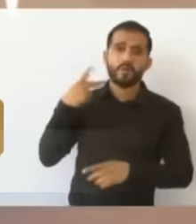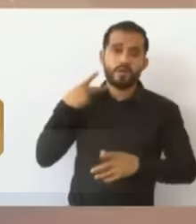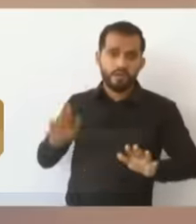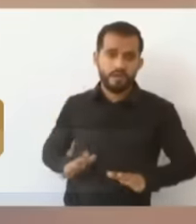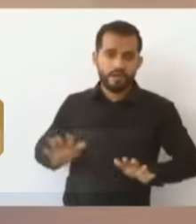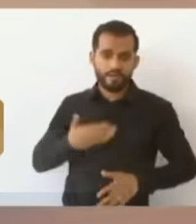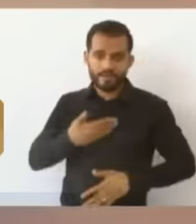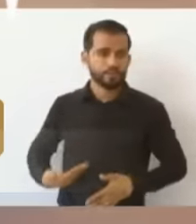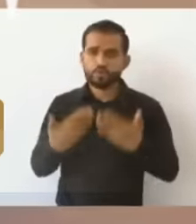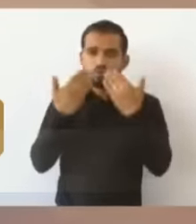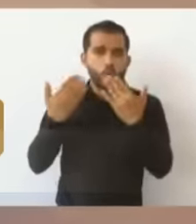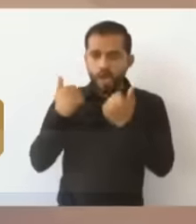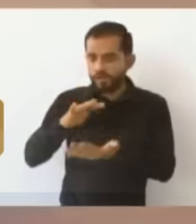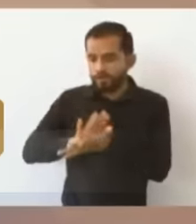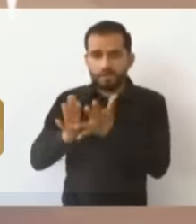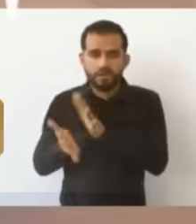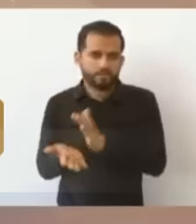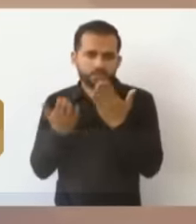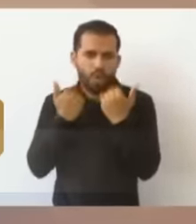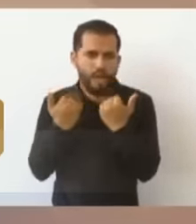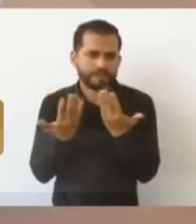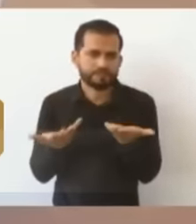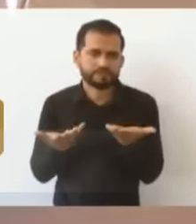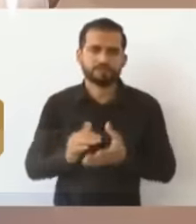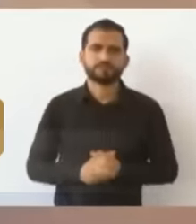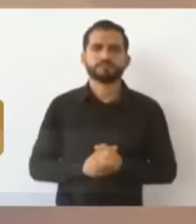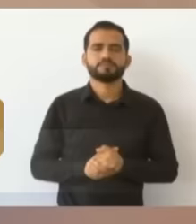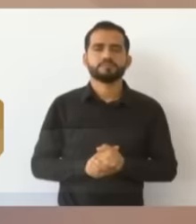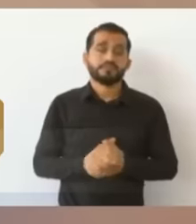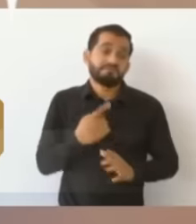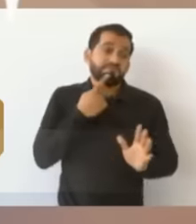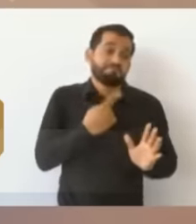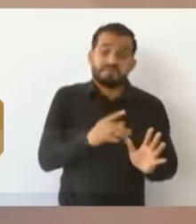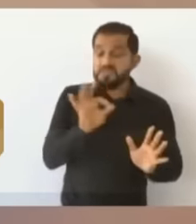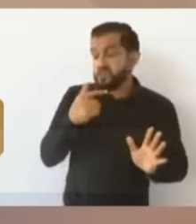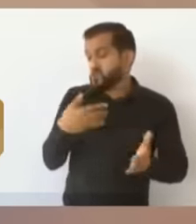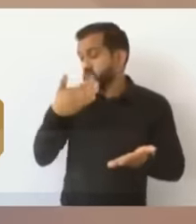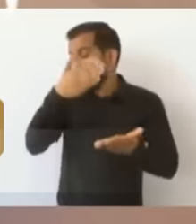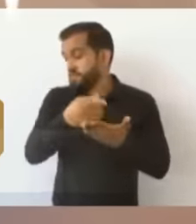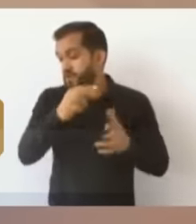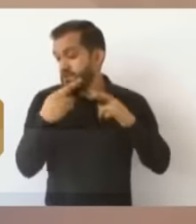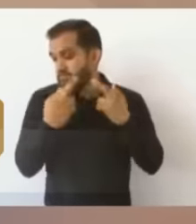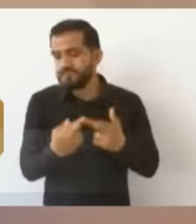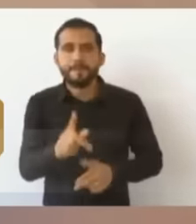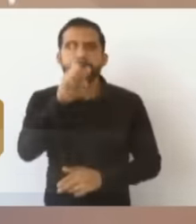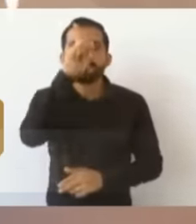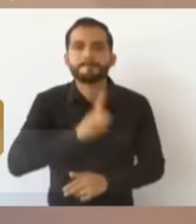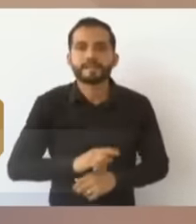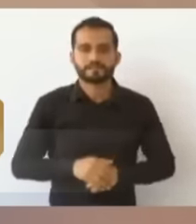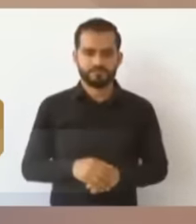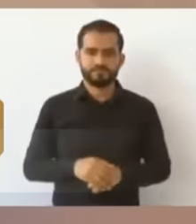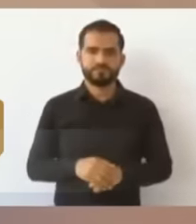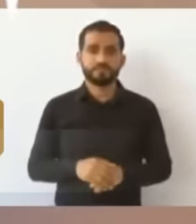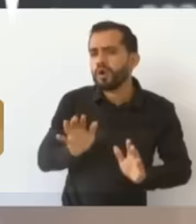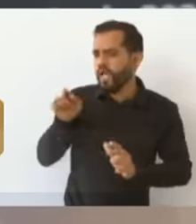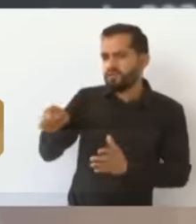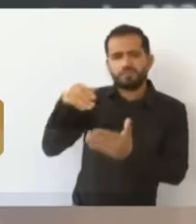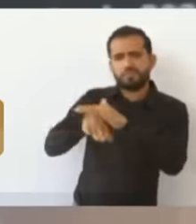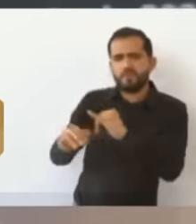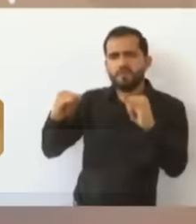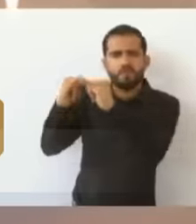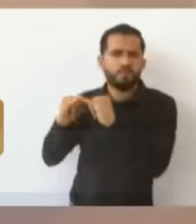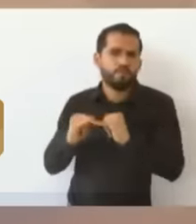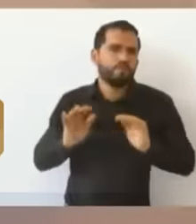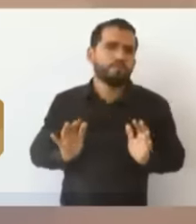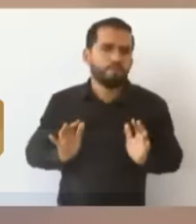hay complicidades. Por lo tanto, si dijeron que iba a estar yo, pues mintieron. Y si les creyó, pues cayó en la trampa.